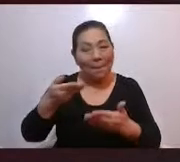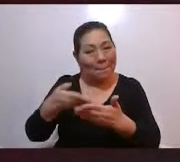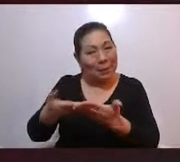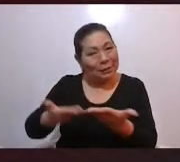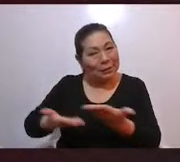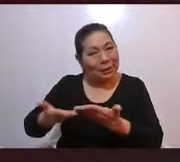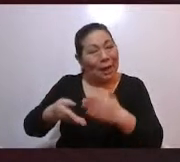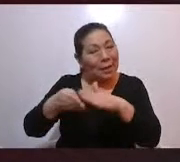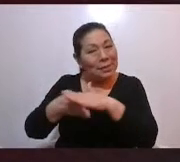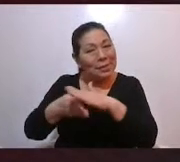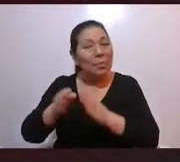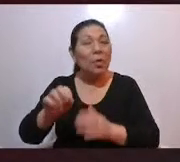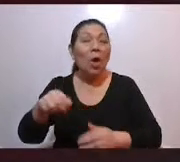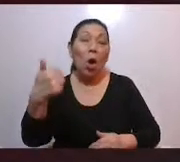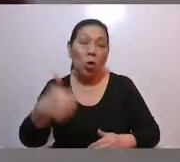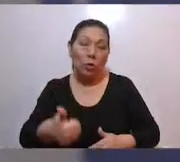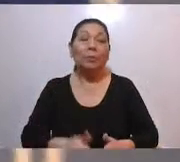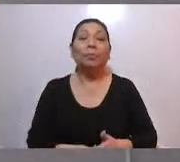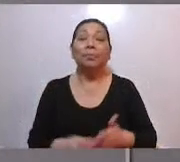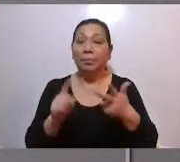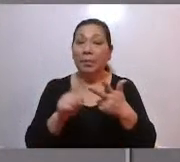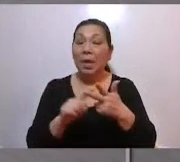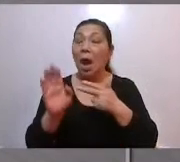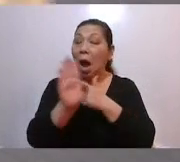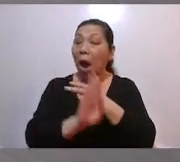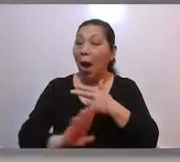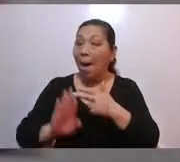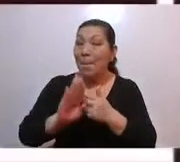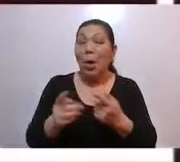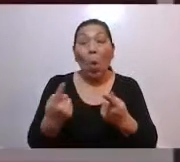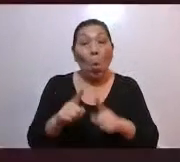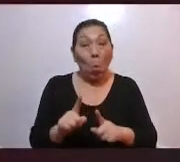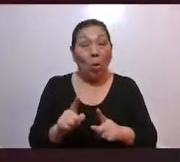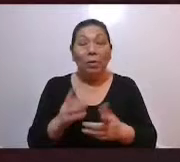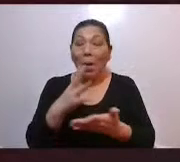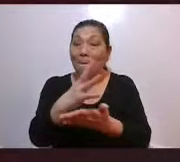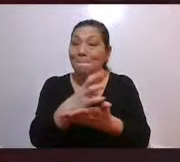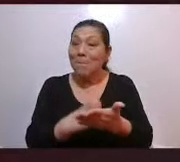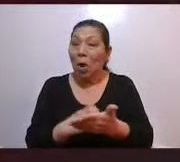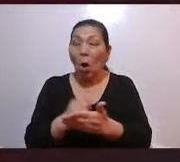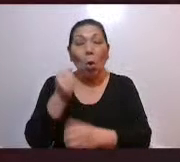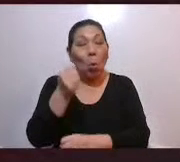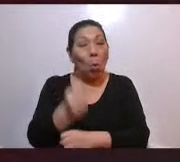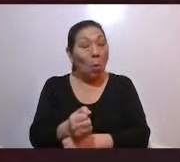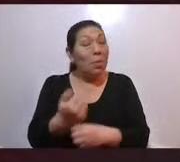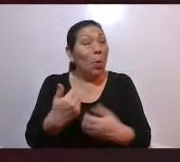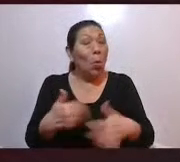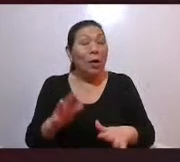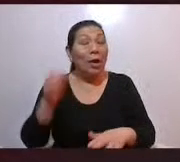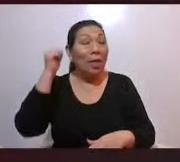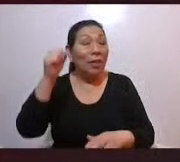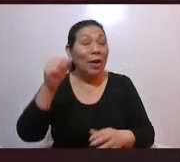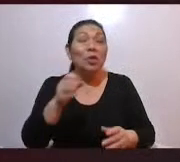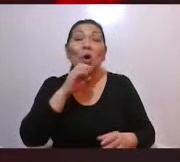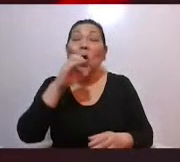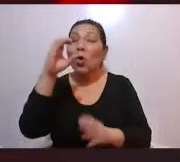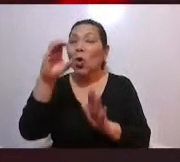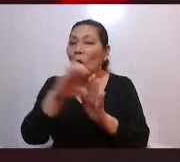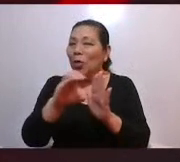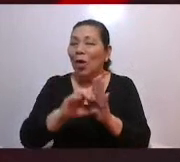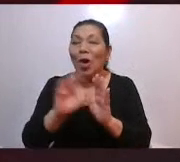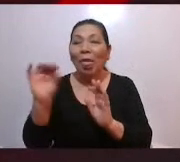privadas que brinden servicio o acceso a terceros. Proceso de amparo, cuando un hecho u omisión atenta contra cualquier otro